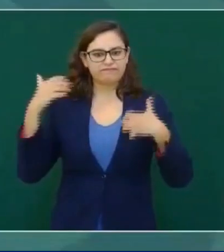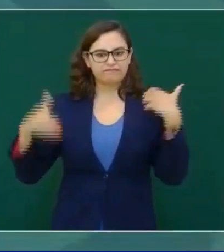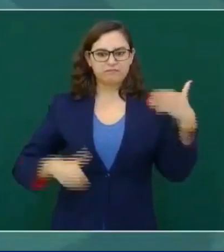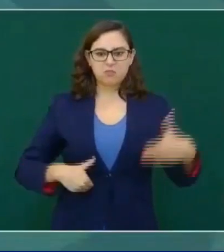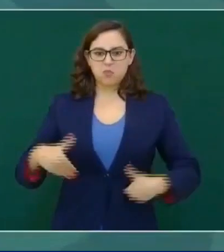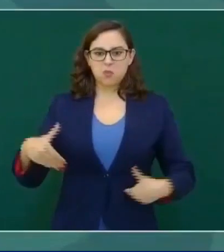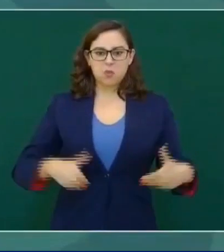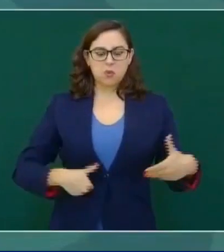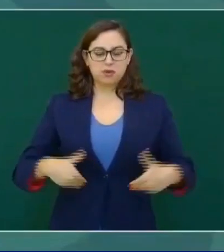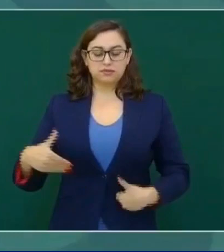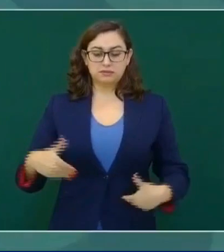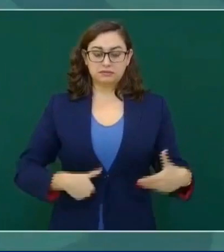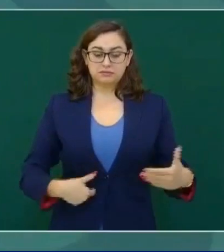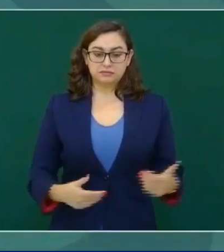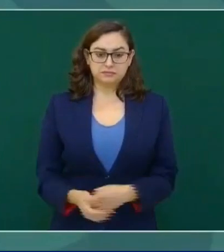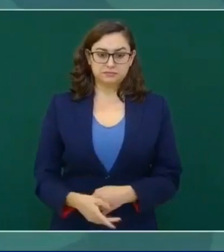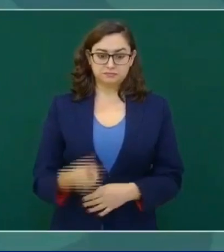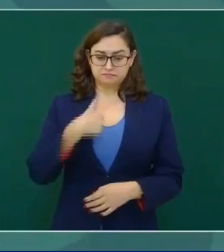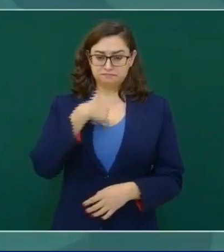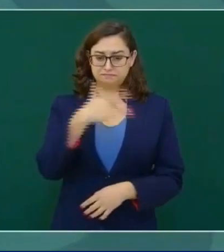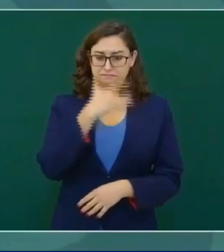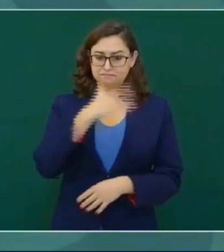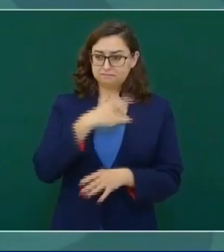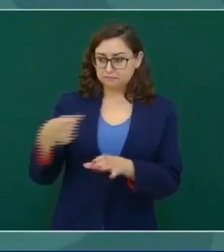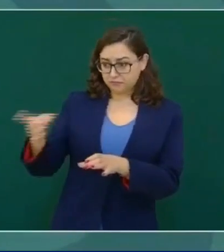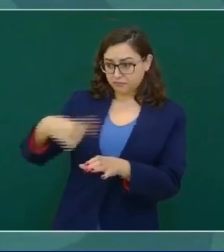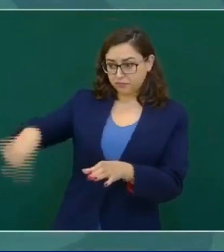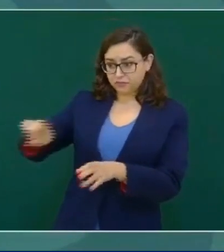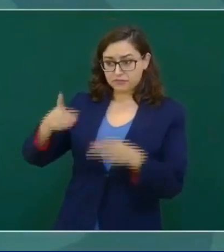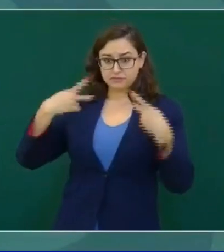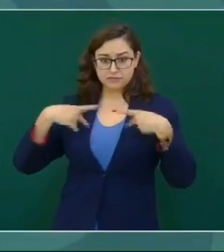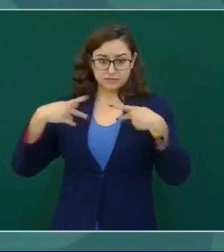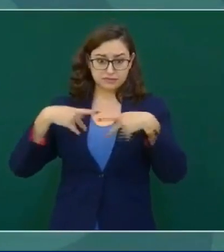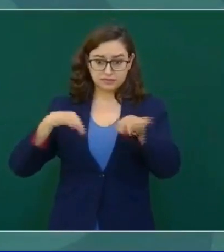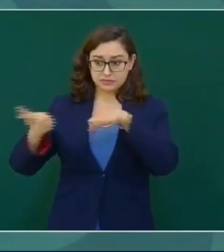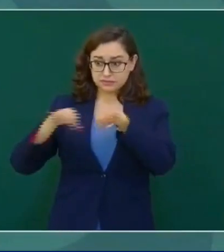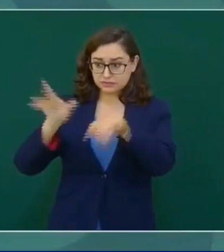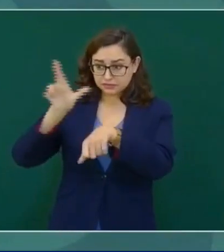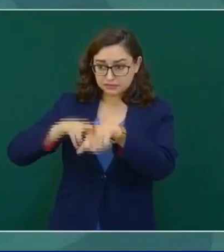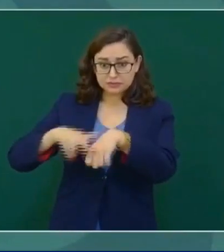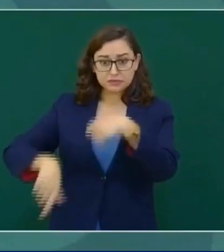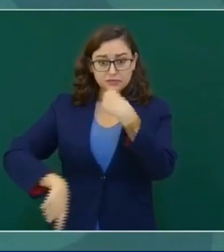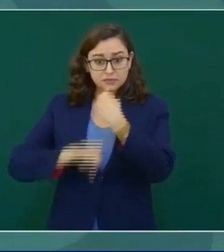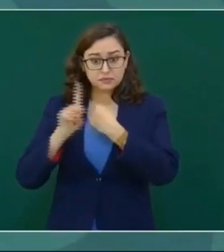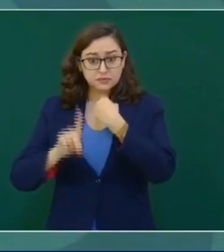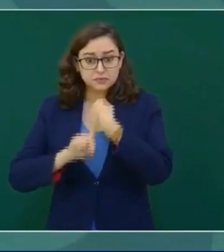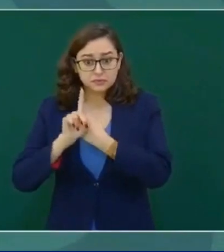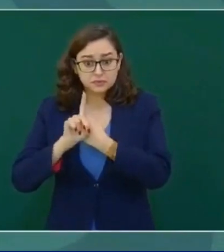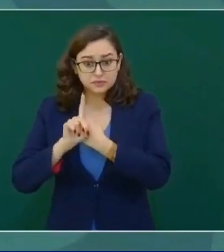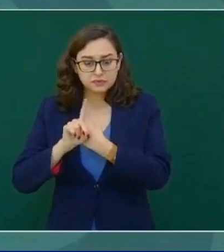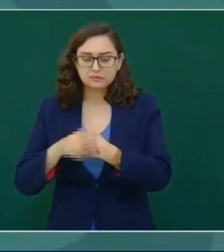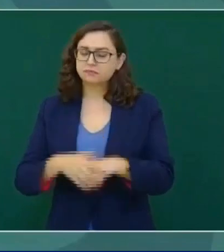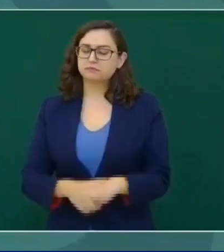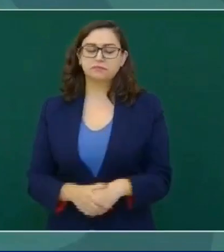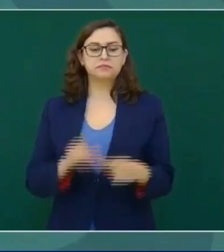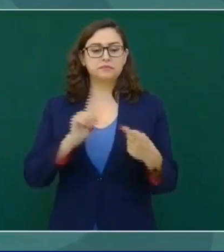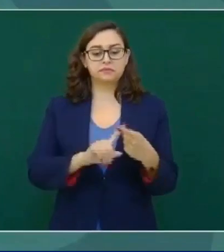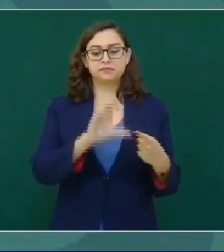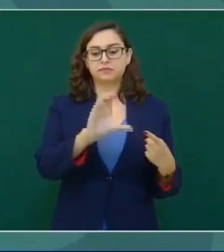problema no son los trabajadores. El problema de la Comisión Federal de Electricidad, de Pemex y